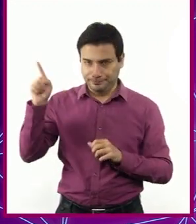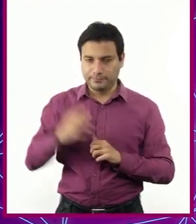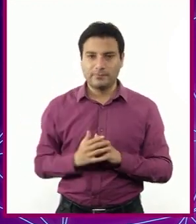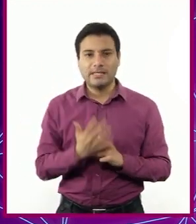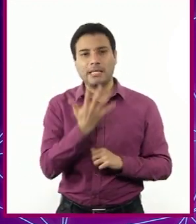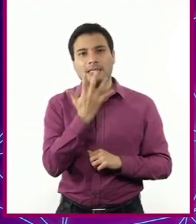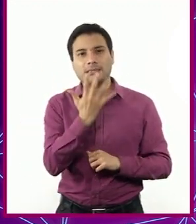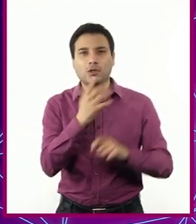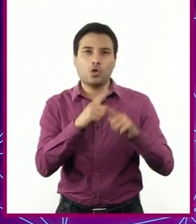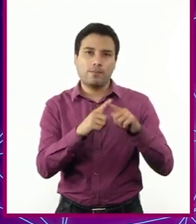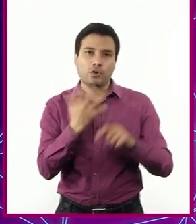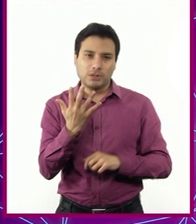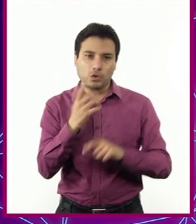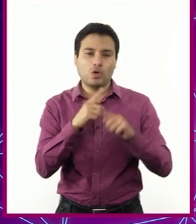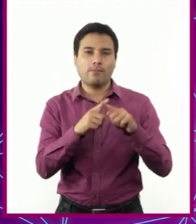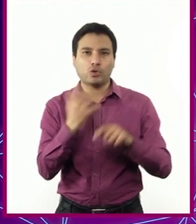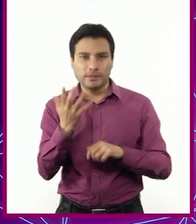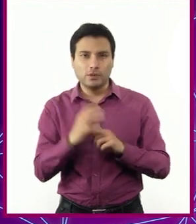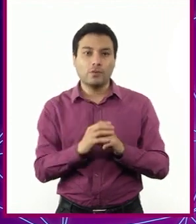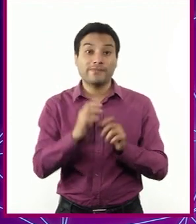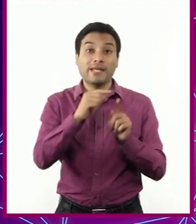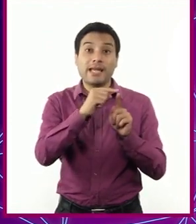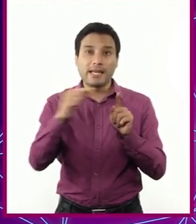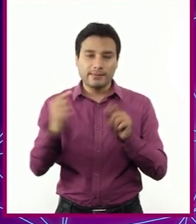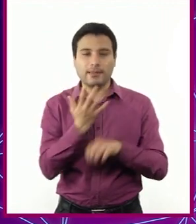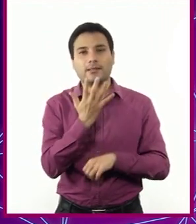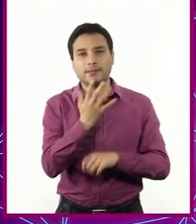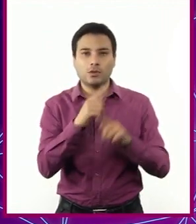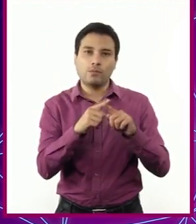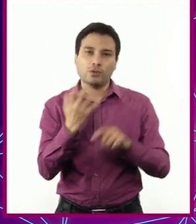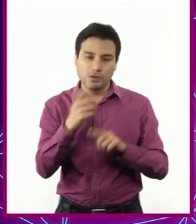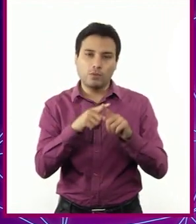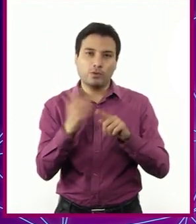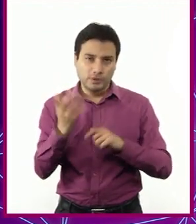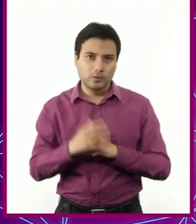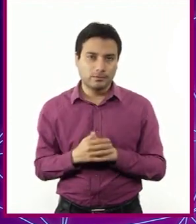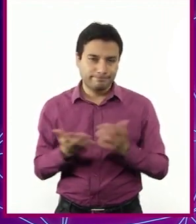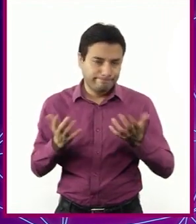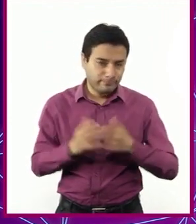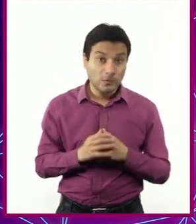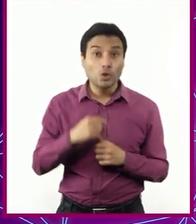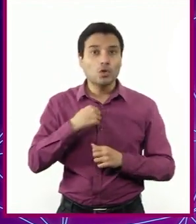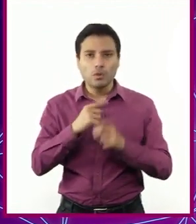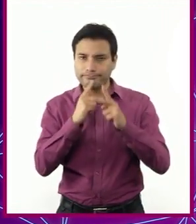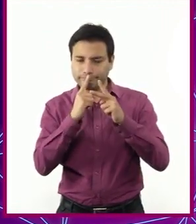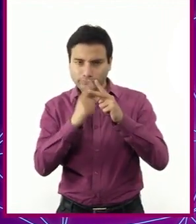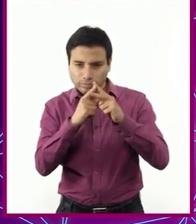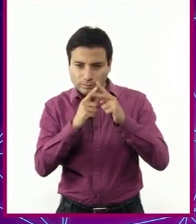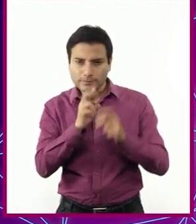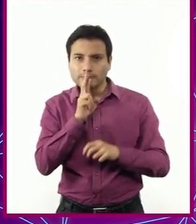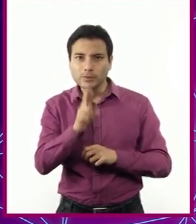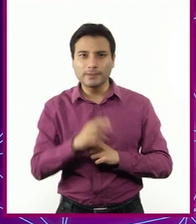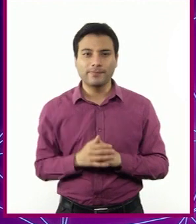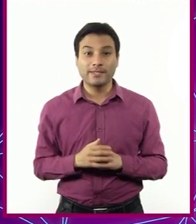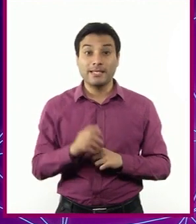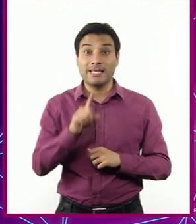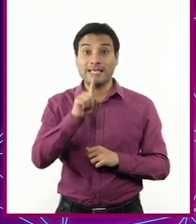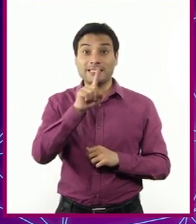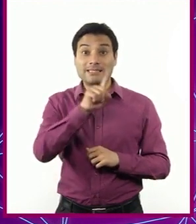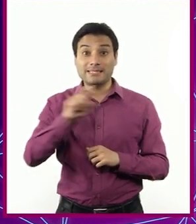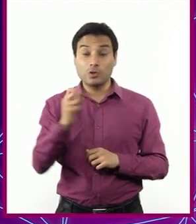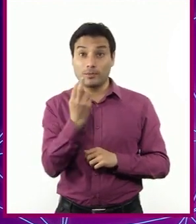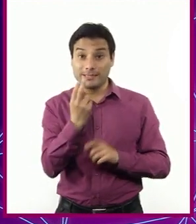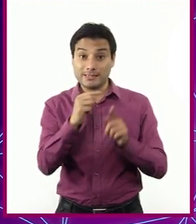5 dividido entre sí mismo. Al resolver las operaciones, tenemos que es igual a 125